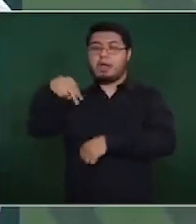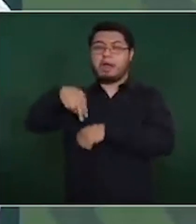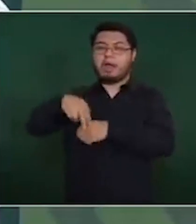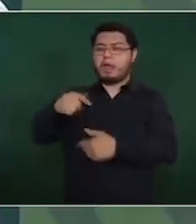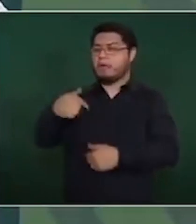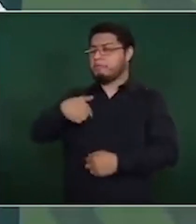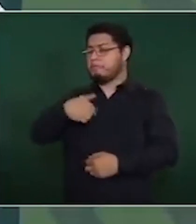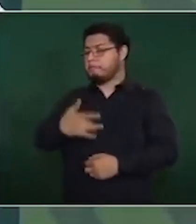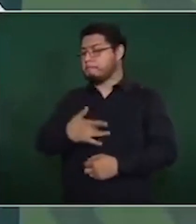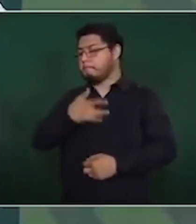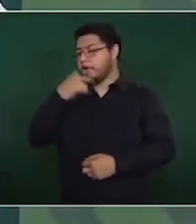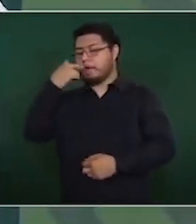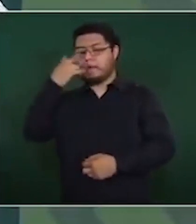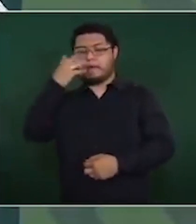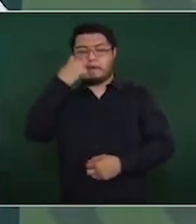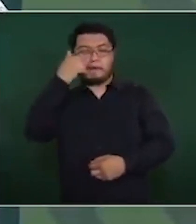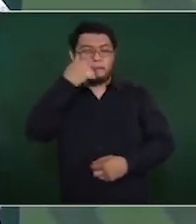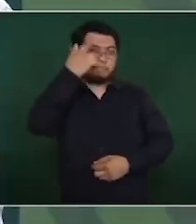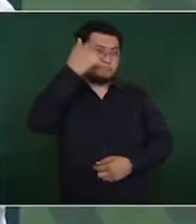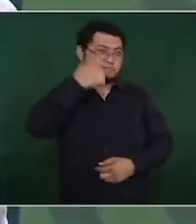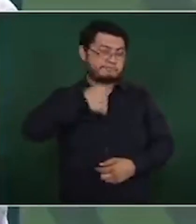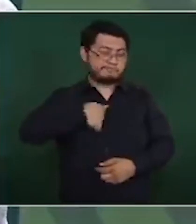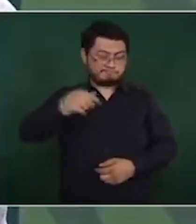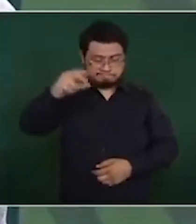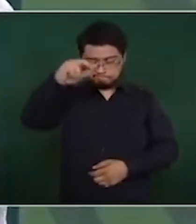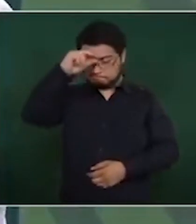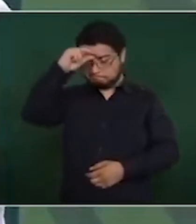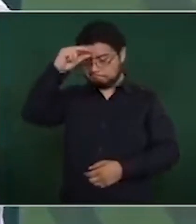creen superiores, sabiondos.